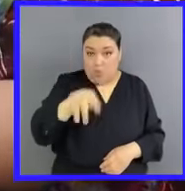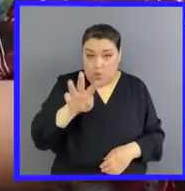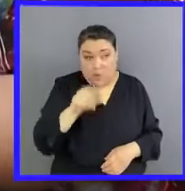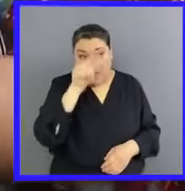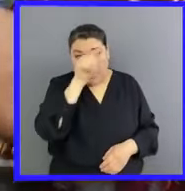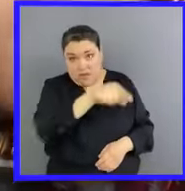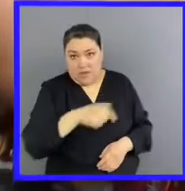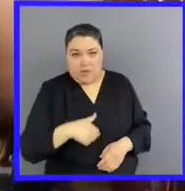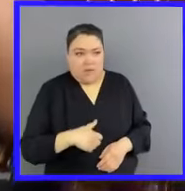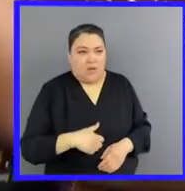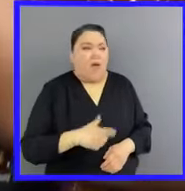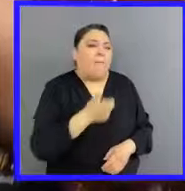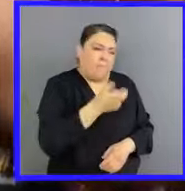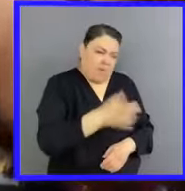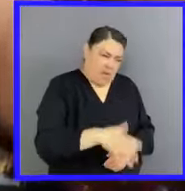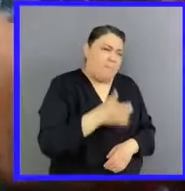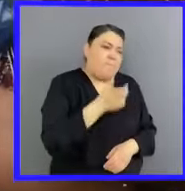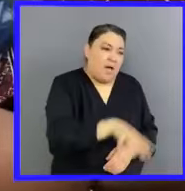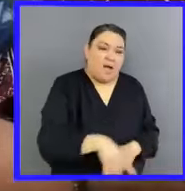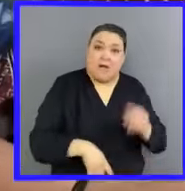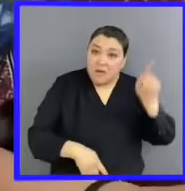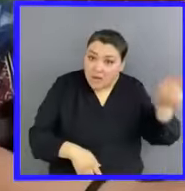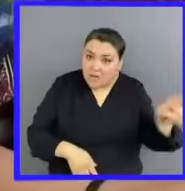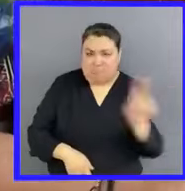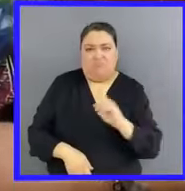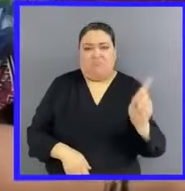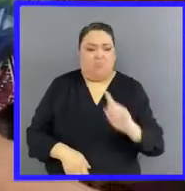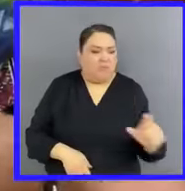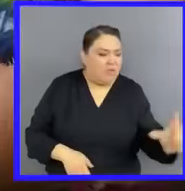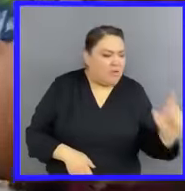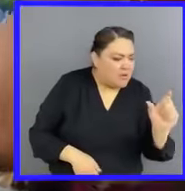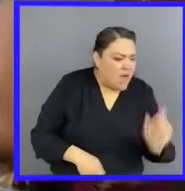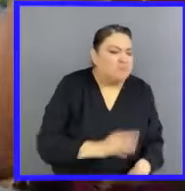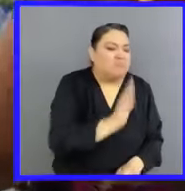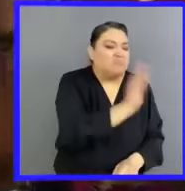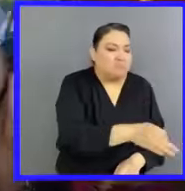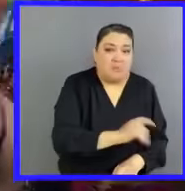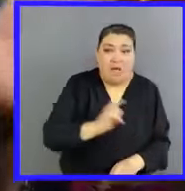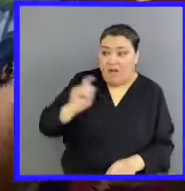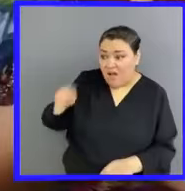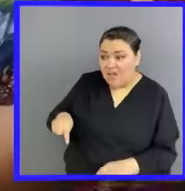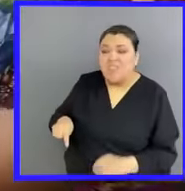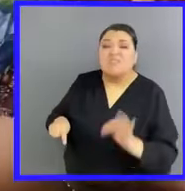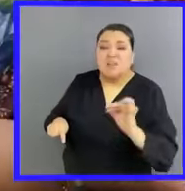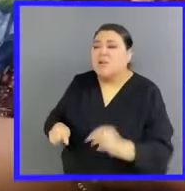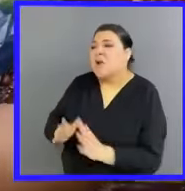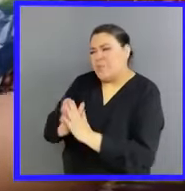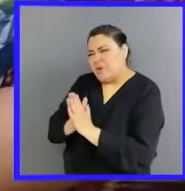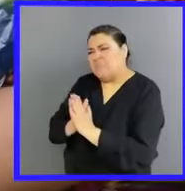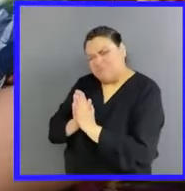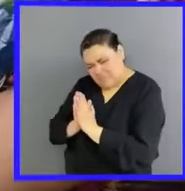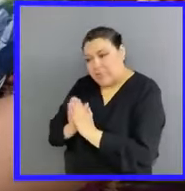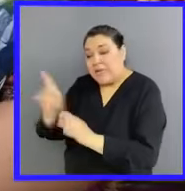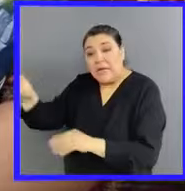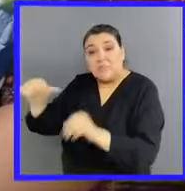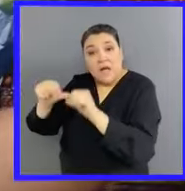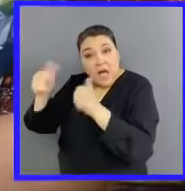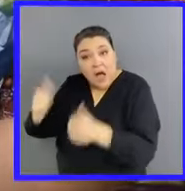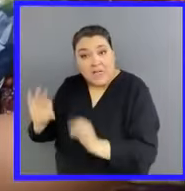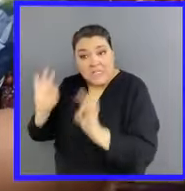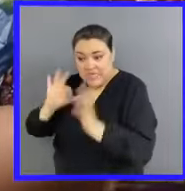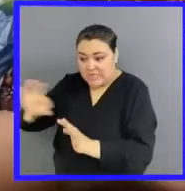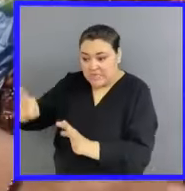no regatean, ven que el precio es lo que compran. En cambio aquí ven que todo es artesanal, piensa que no